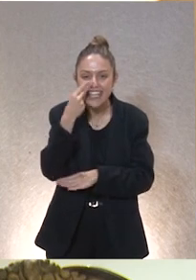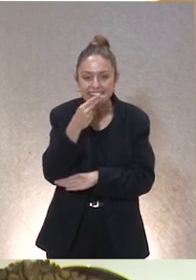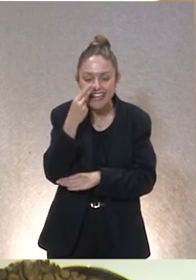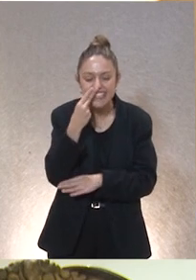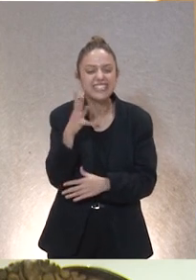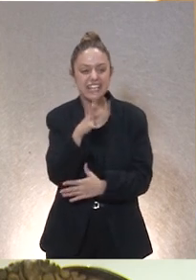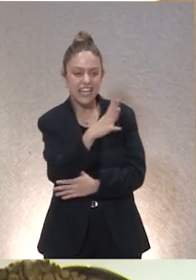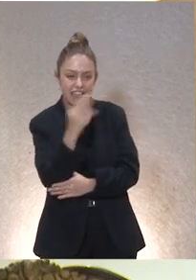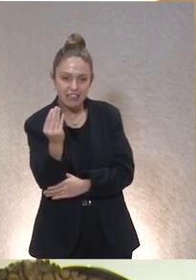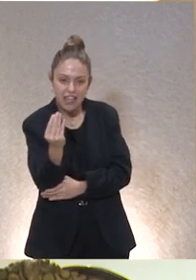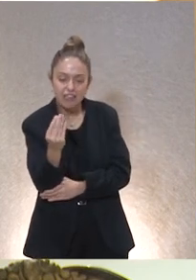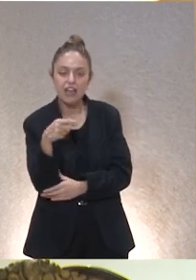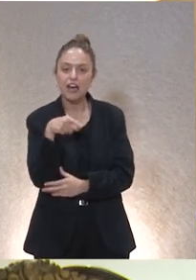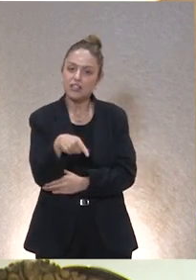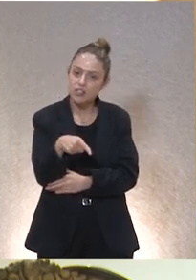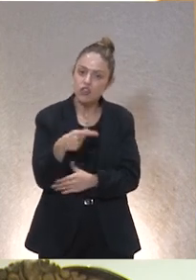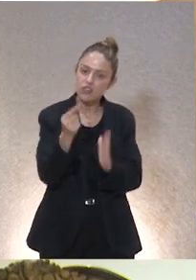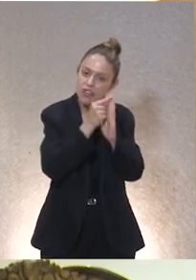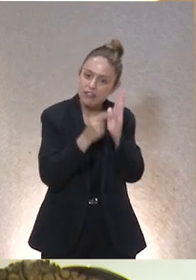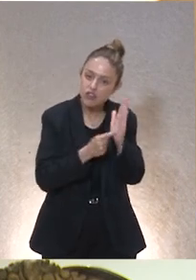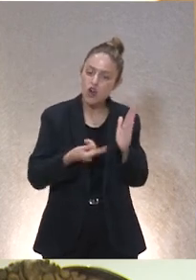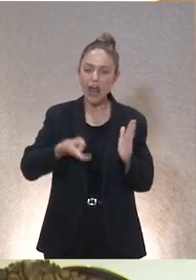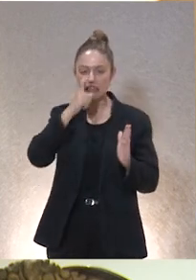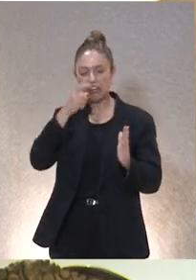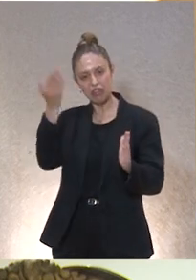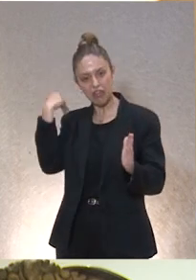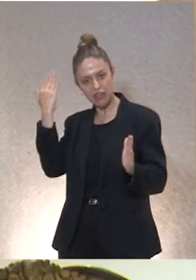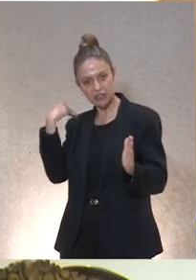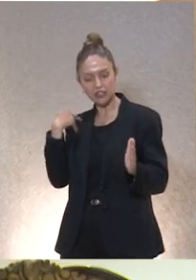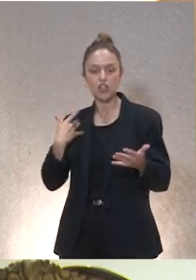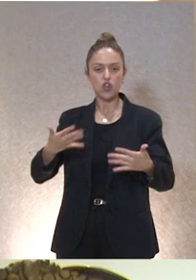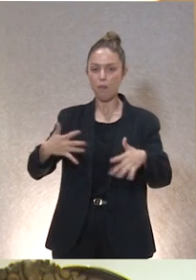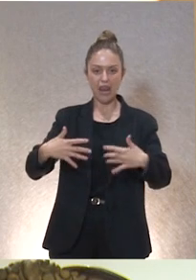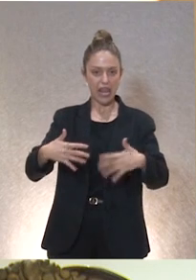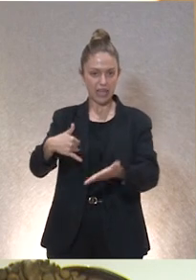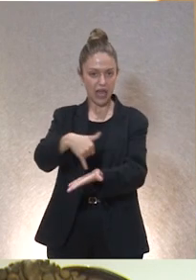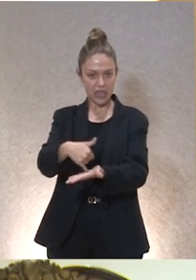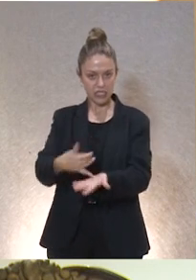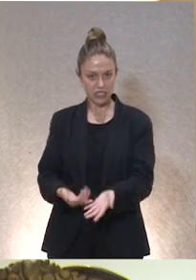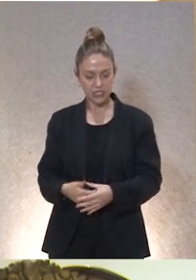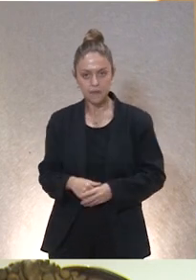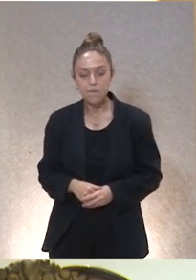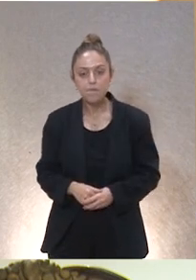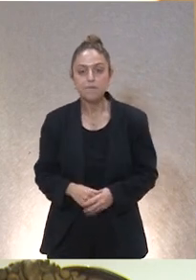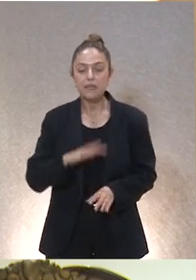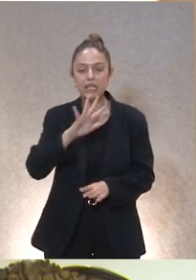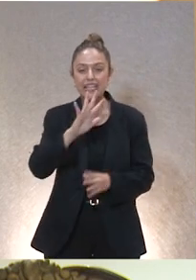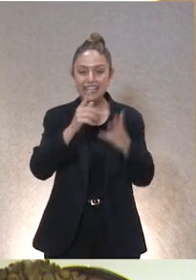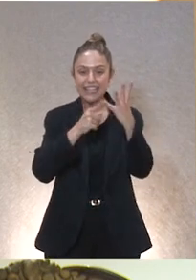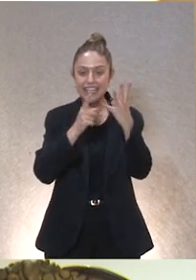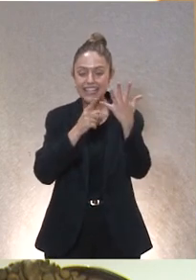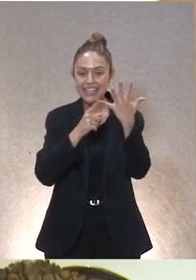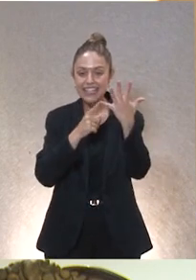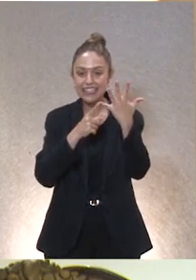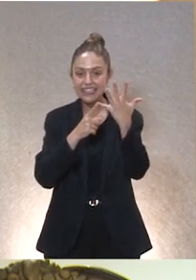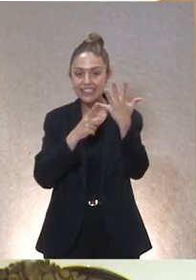entiendan con datos con texto antecedentes no van a idades quinta el periodismo respeta